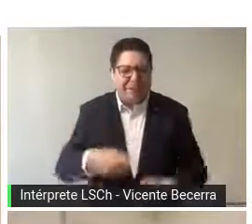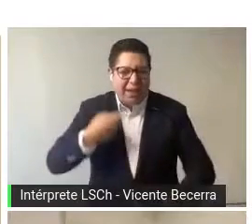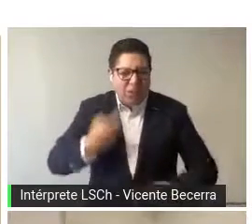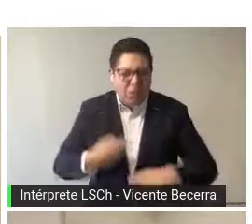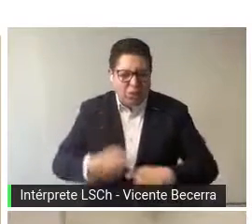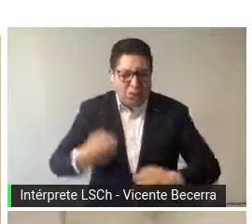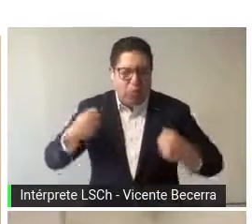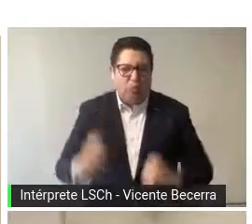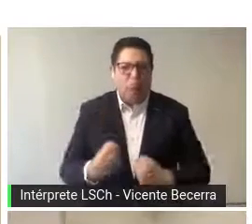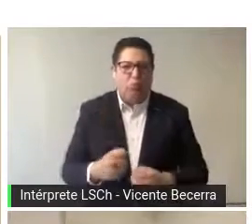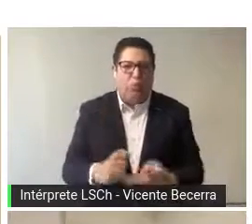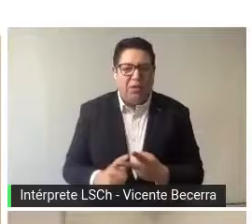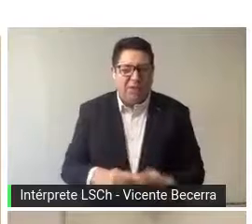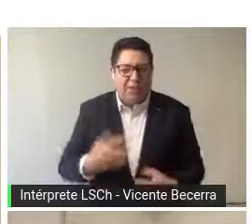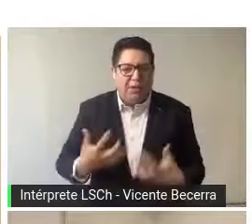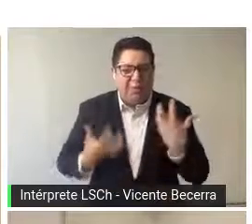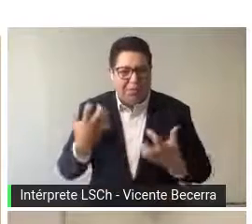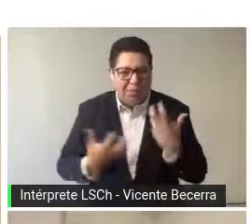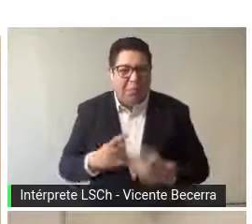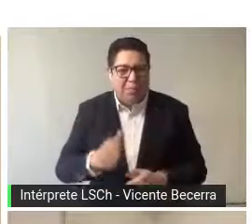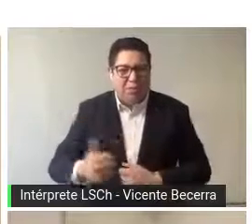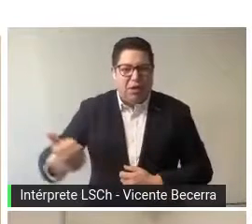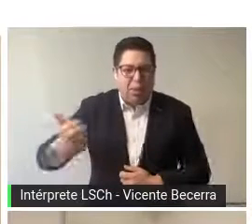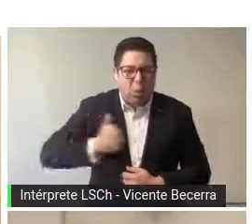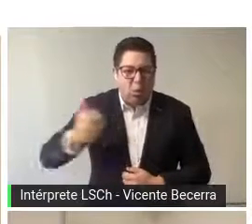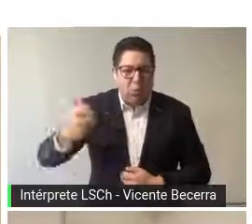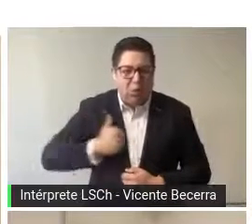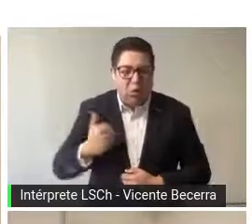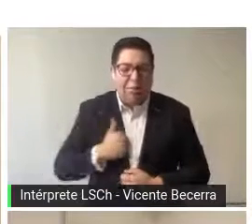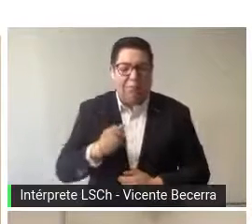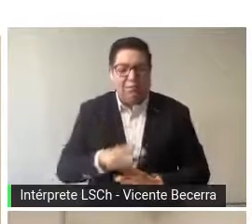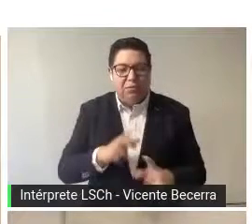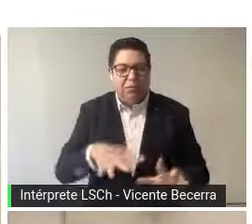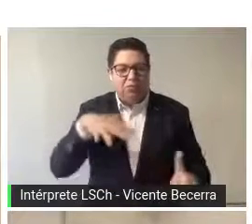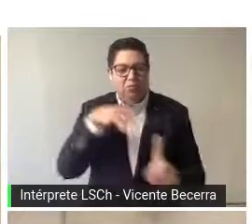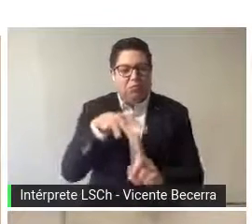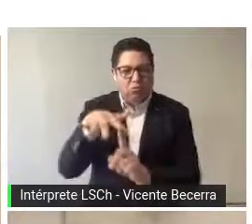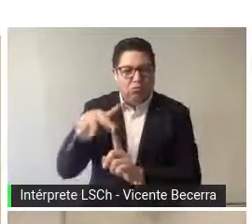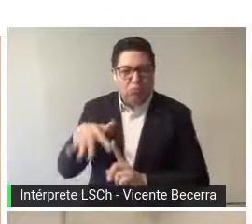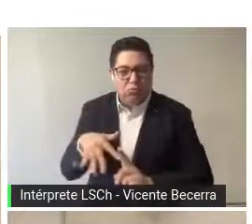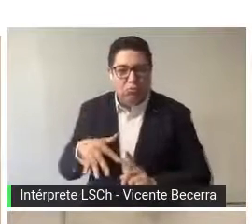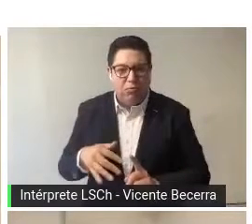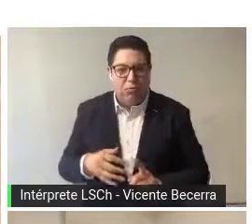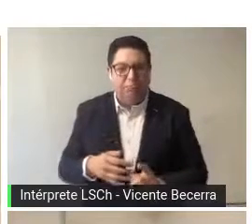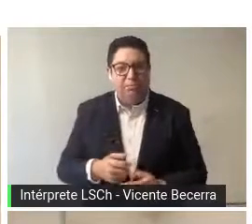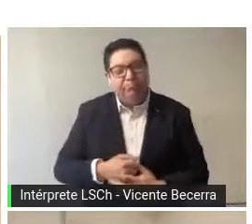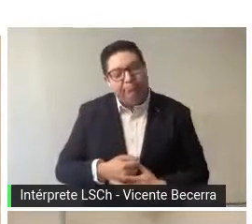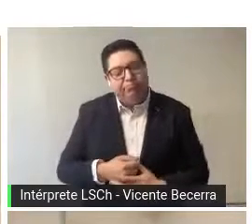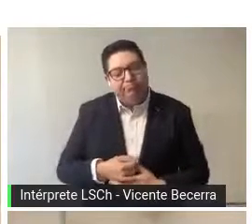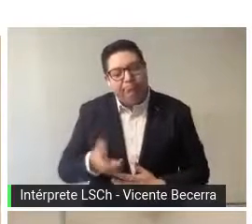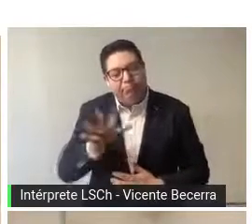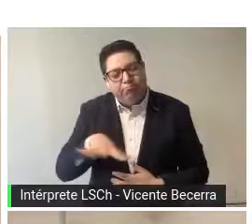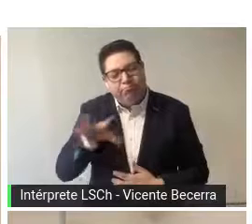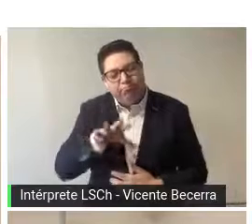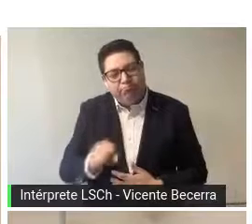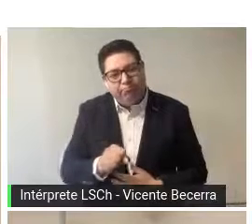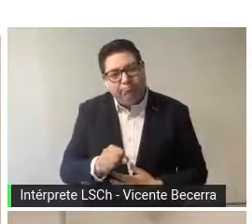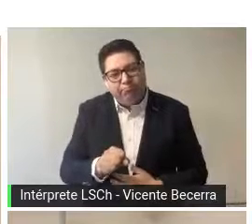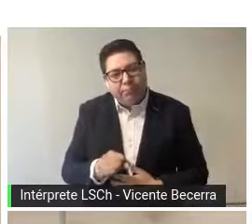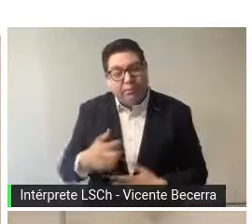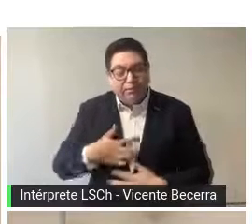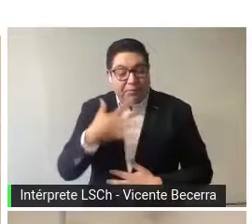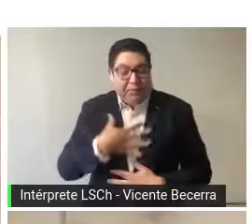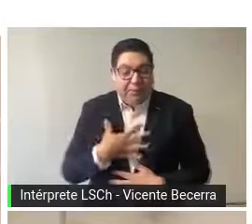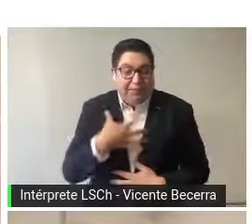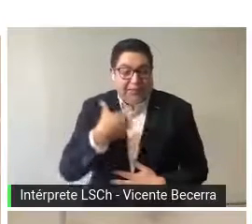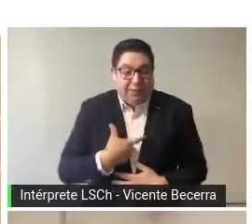tienes que ser más agresiva para que las personas cumplan, trata de amenazar. Y yo estaba dando lo mejor de mí, pero